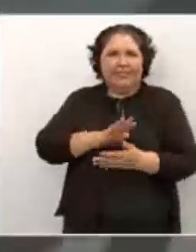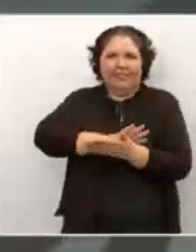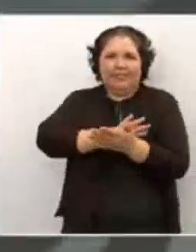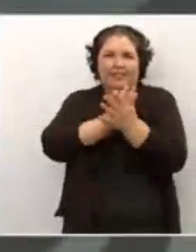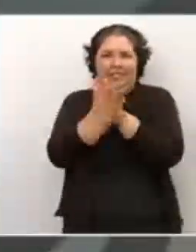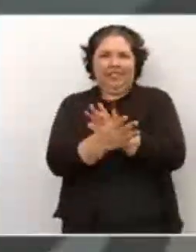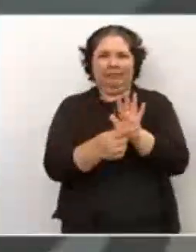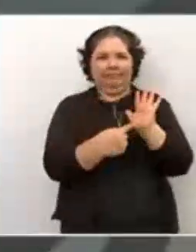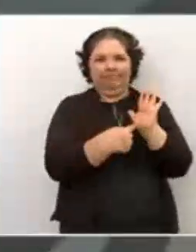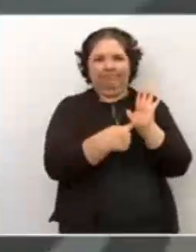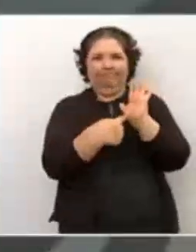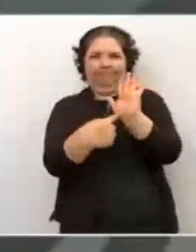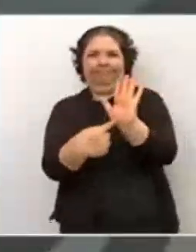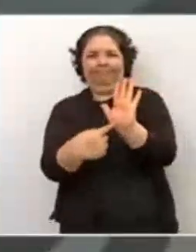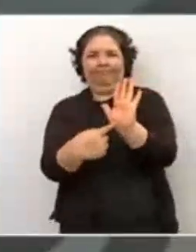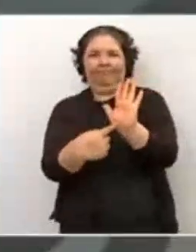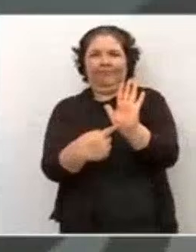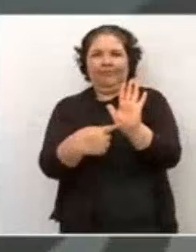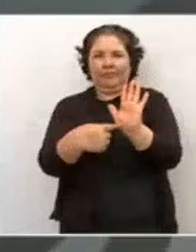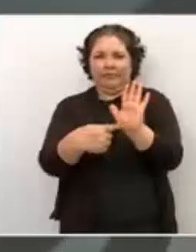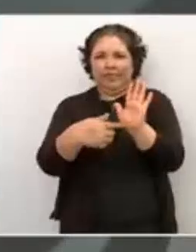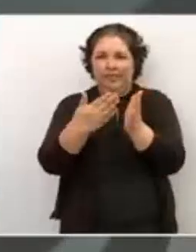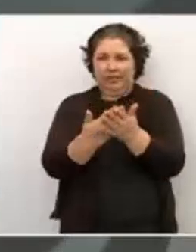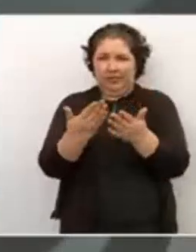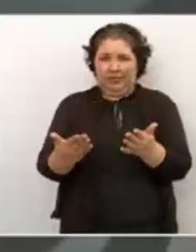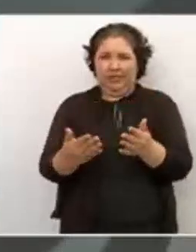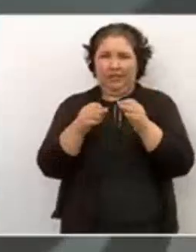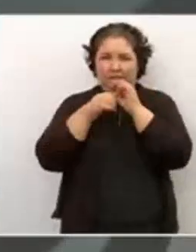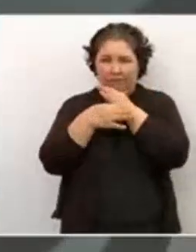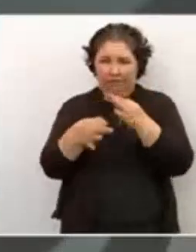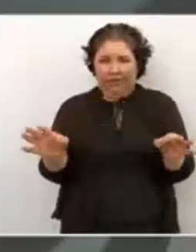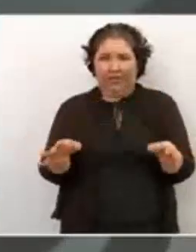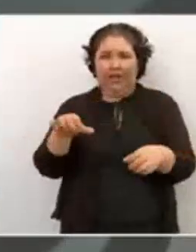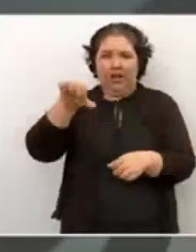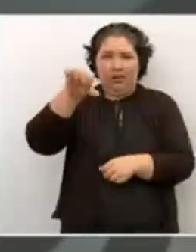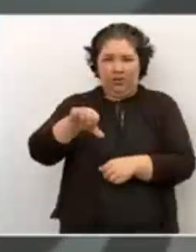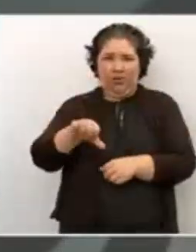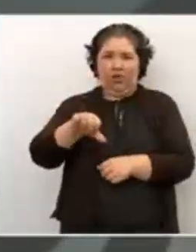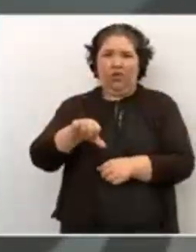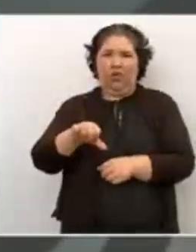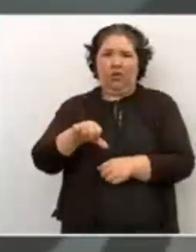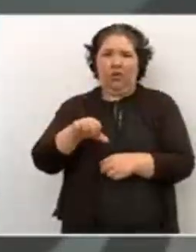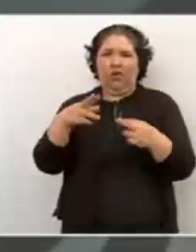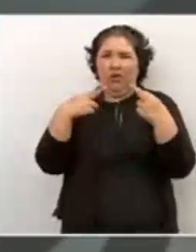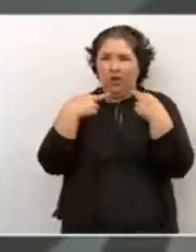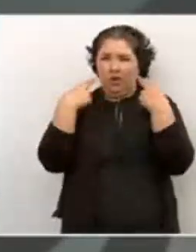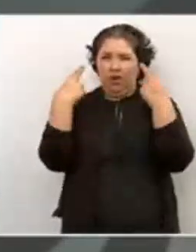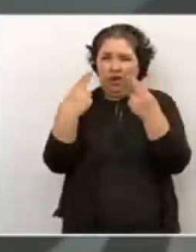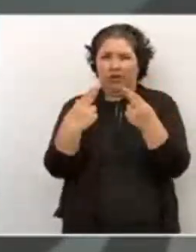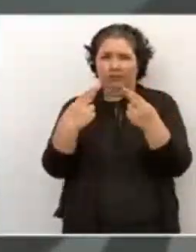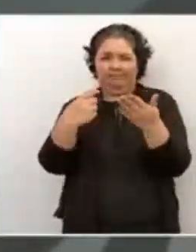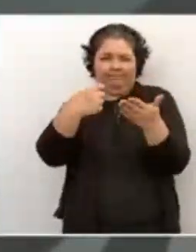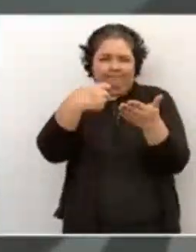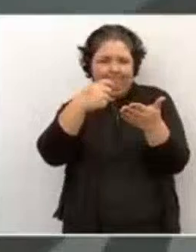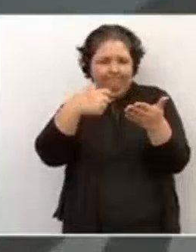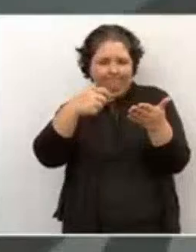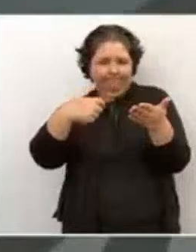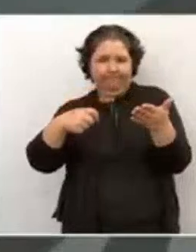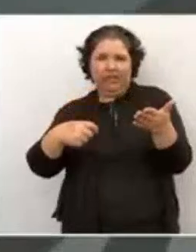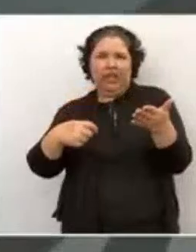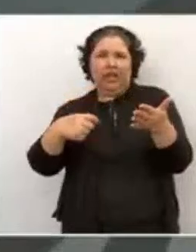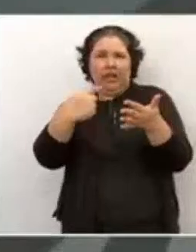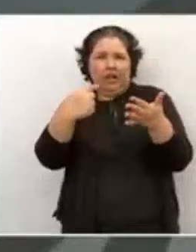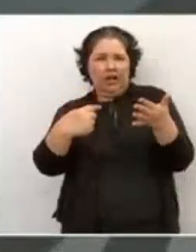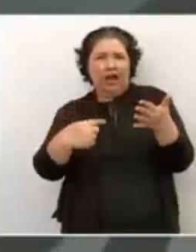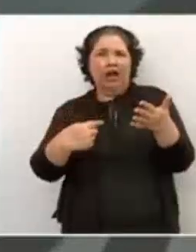en resultados concretos. Quisiera informarles que el día de hoy tuvimos una reunión de evaluación y la presidenta acaba